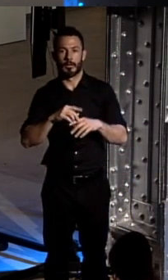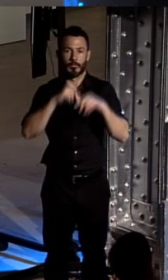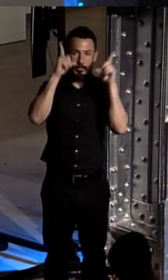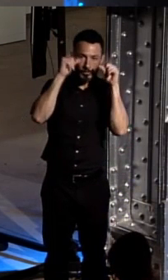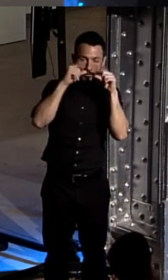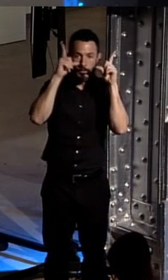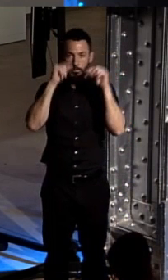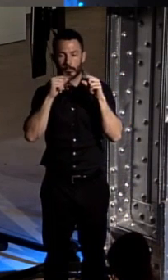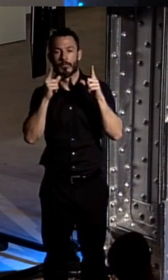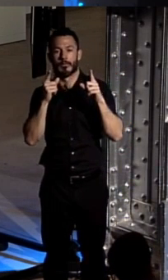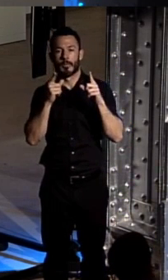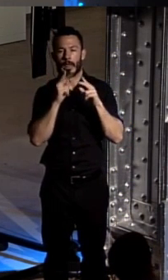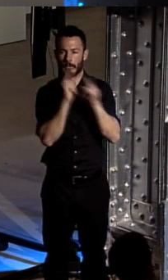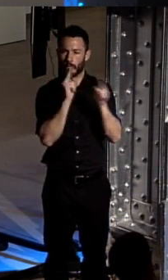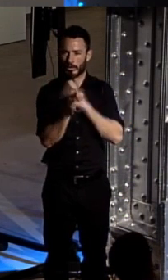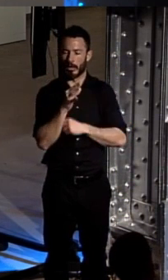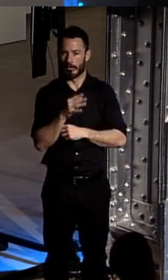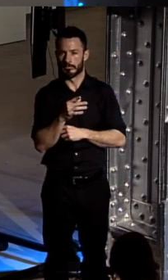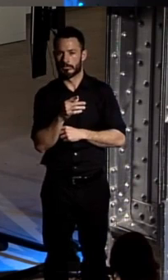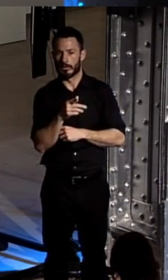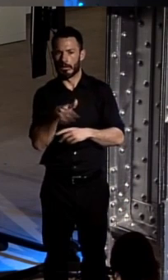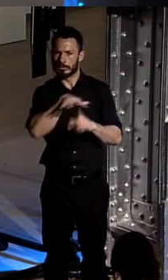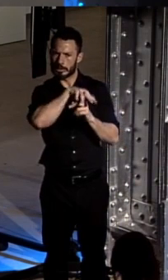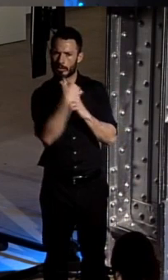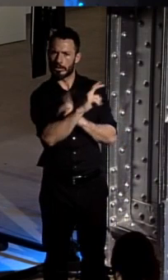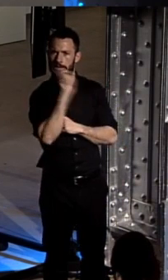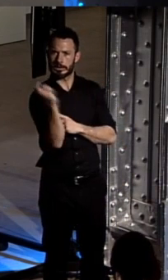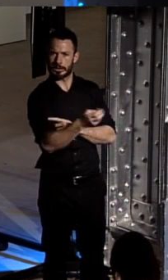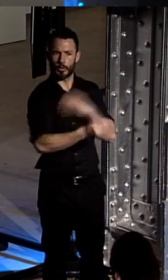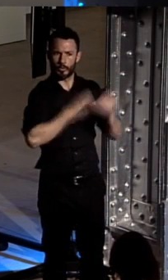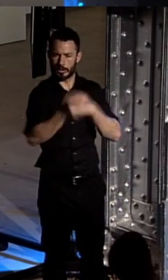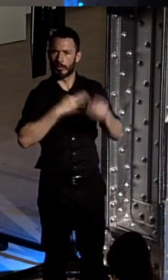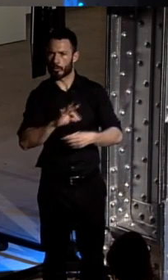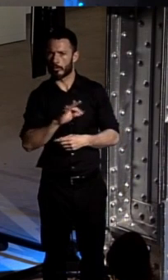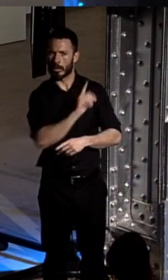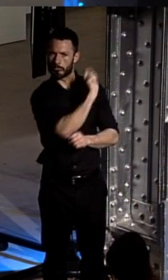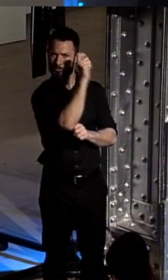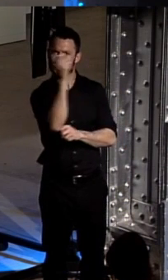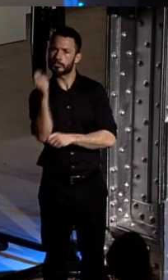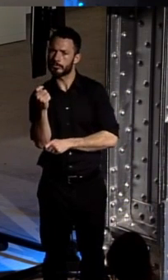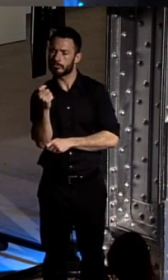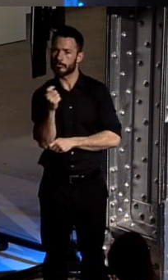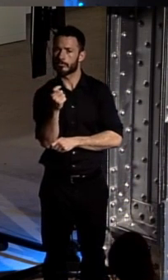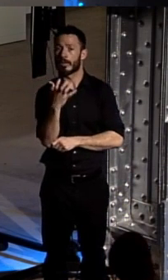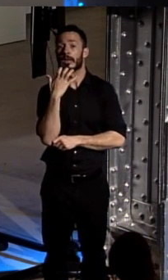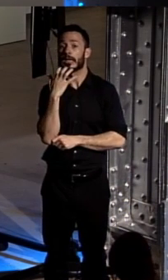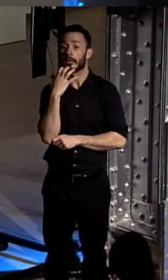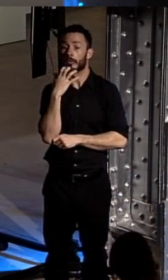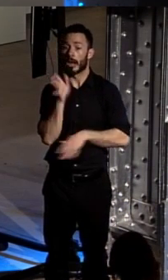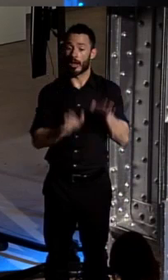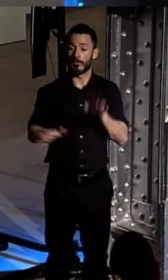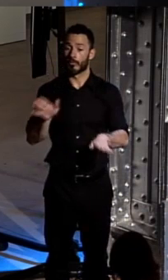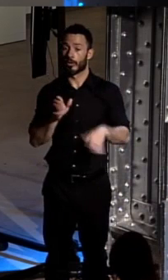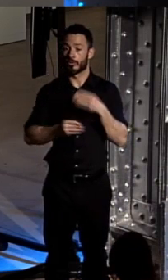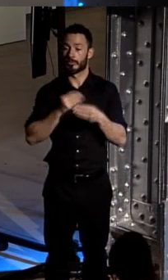Si pasamos al final del vídeo, y se está utilizando en muchos contextos con mucho éxito. Este es un ejemplo de utilizar la foca